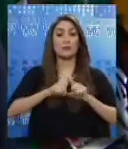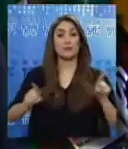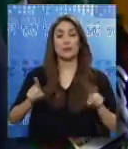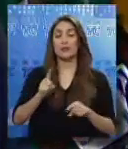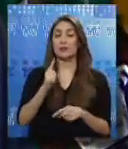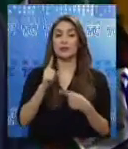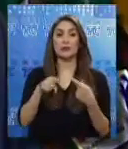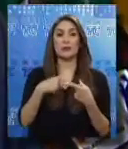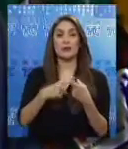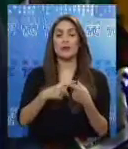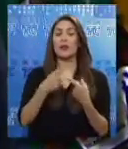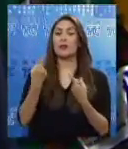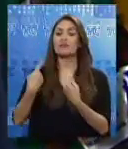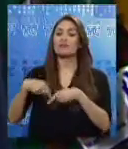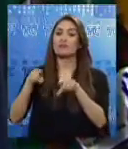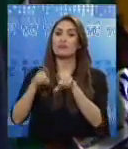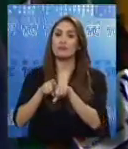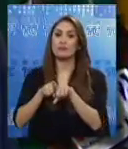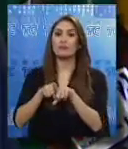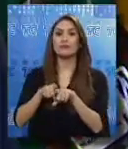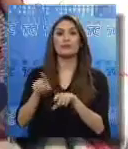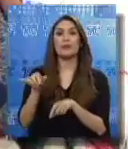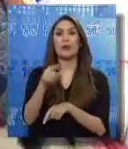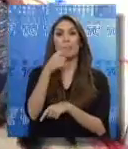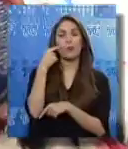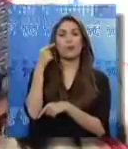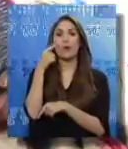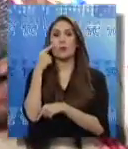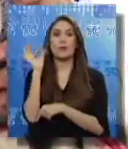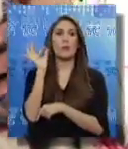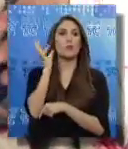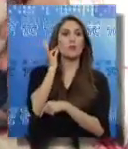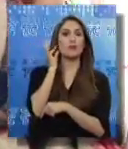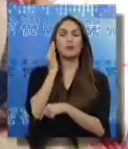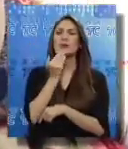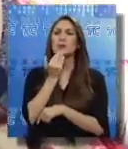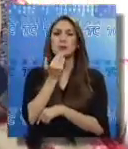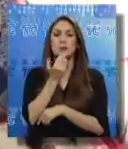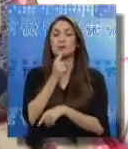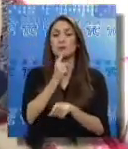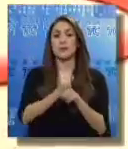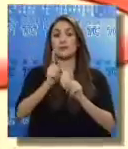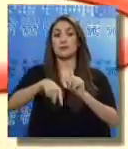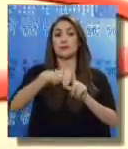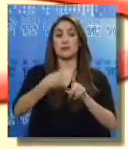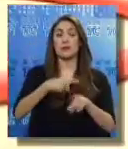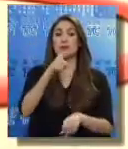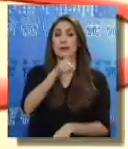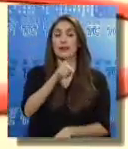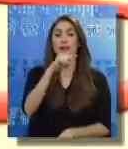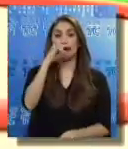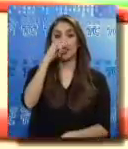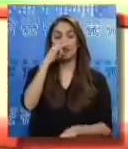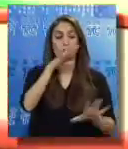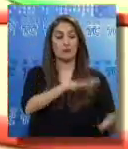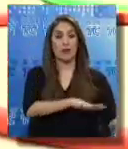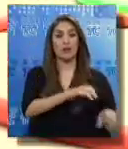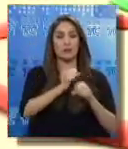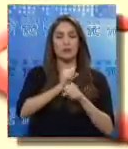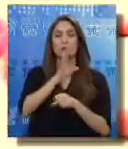de hecho pueda realizarse entre personas del mismo sexo. En este cambio, el objetivo es garantizar que el niño que sea adoptado pueda